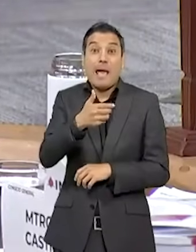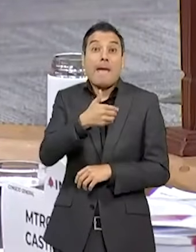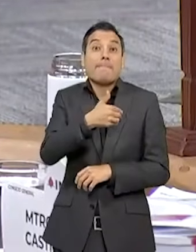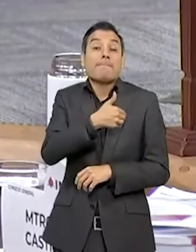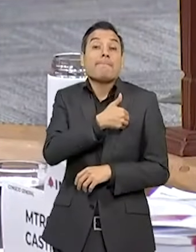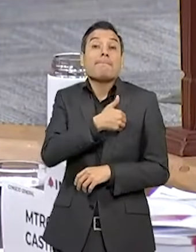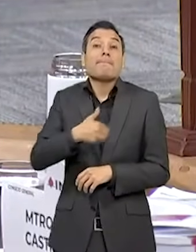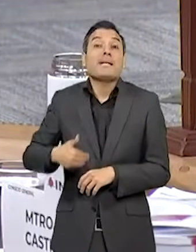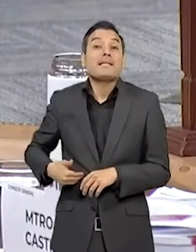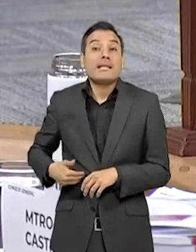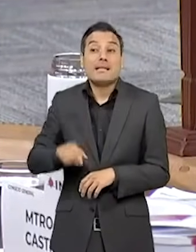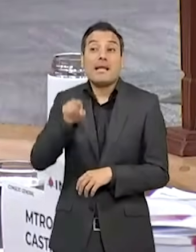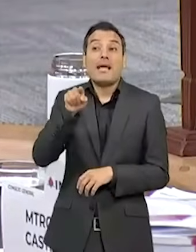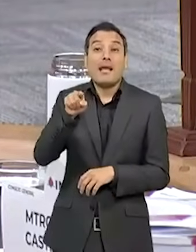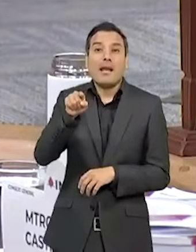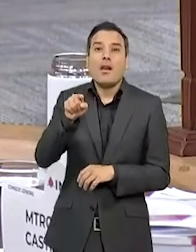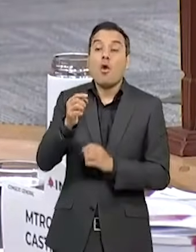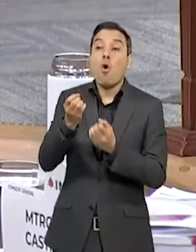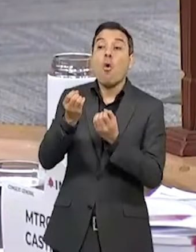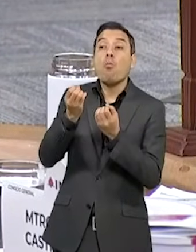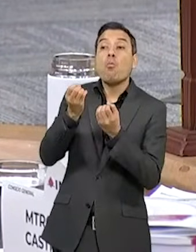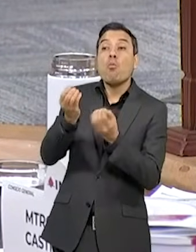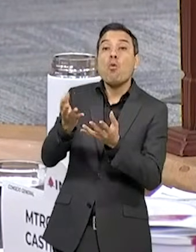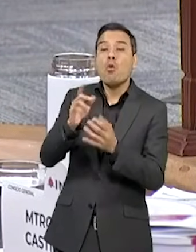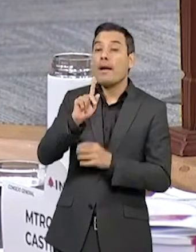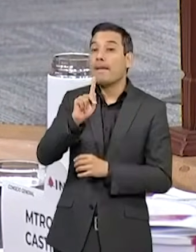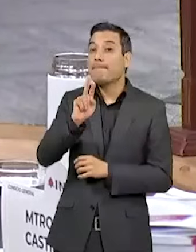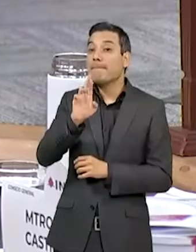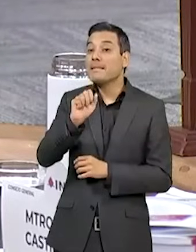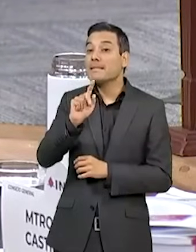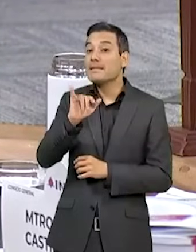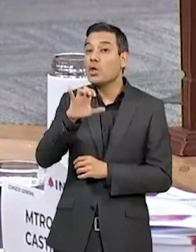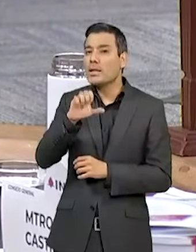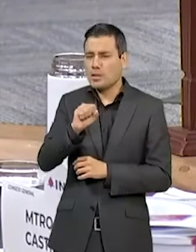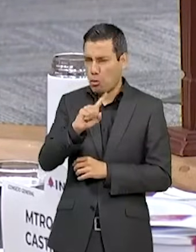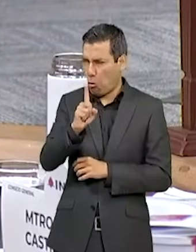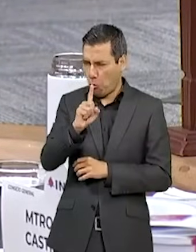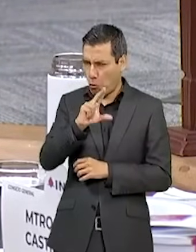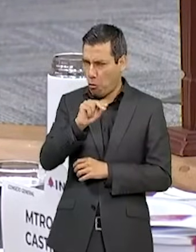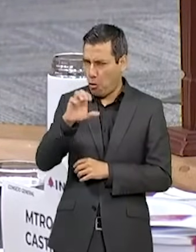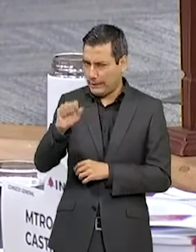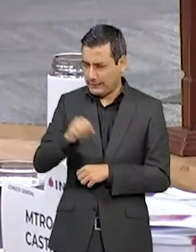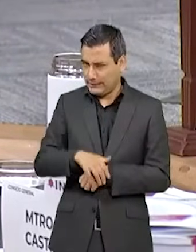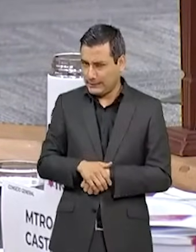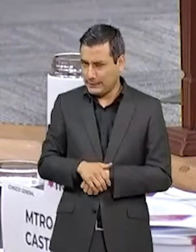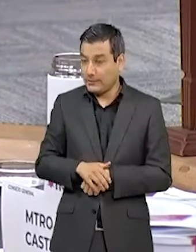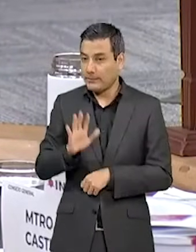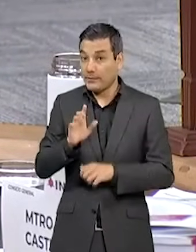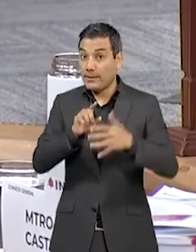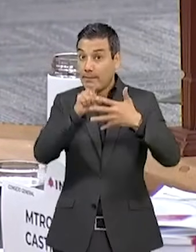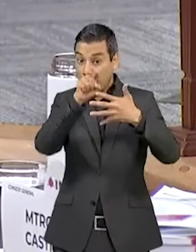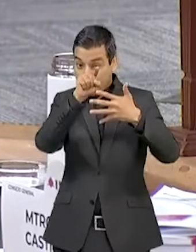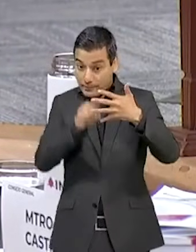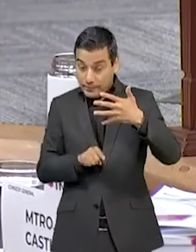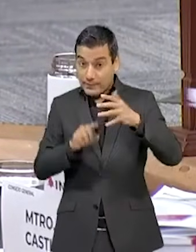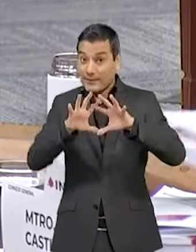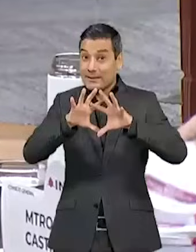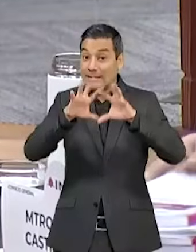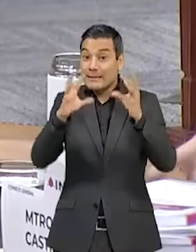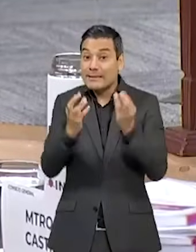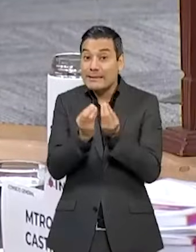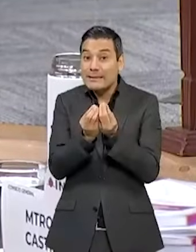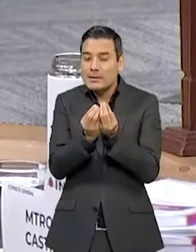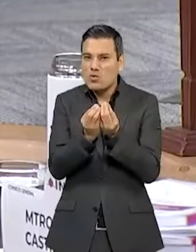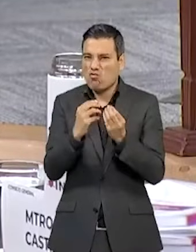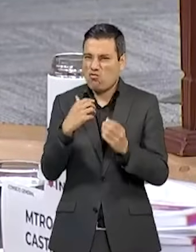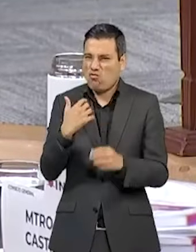para cualquier otro empleado público, esas prestaciones sumadas generan un valor de salario